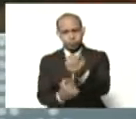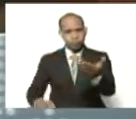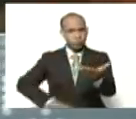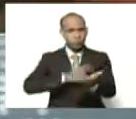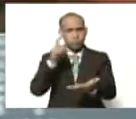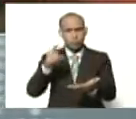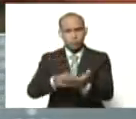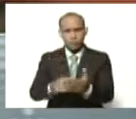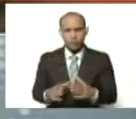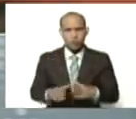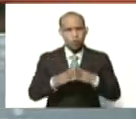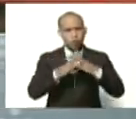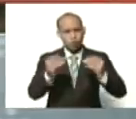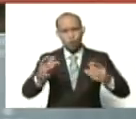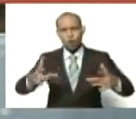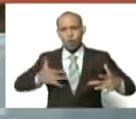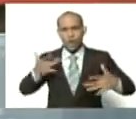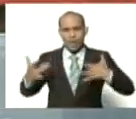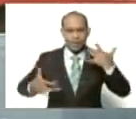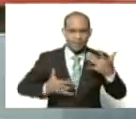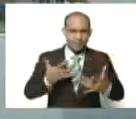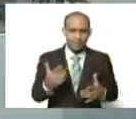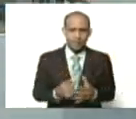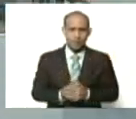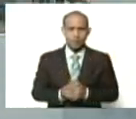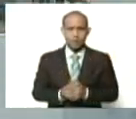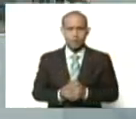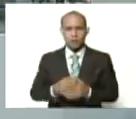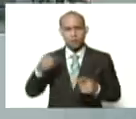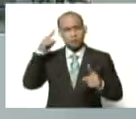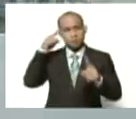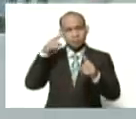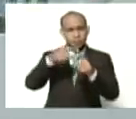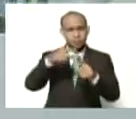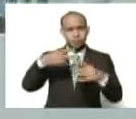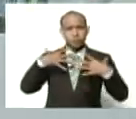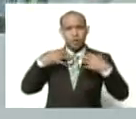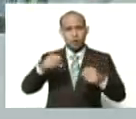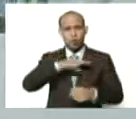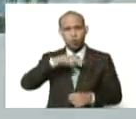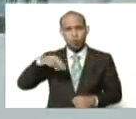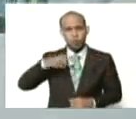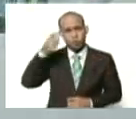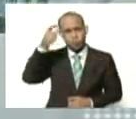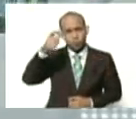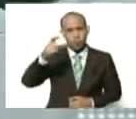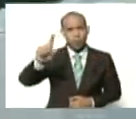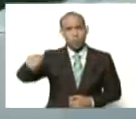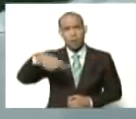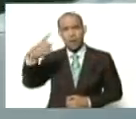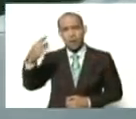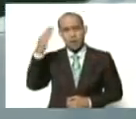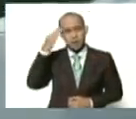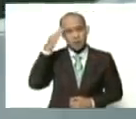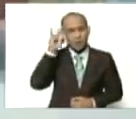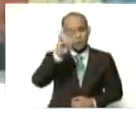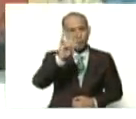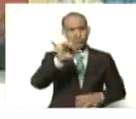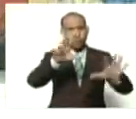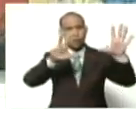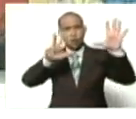para todas las acciones por la salud de nuestro pueblo. Bueno, mañana ya saben, lunes 8 de